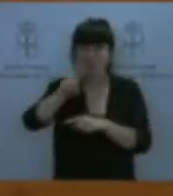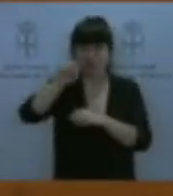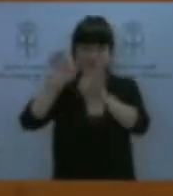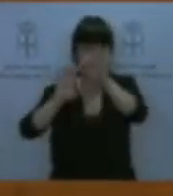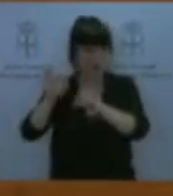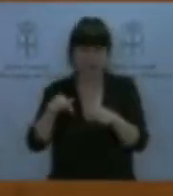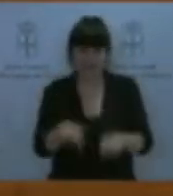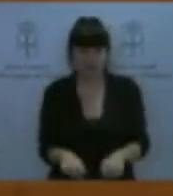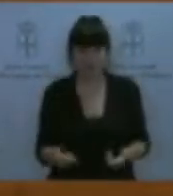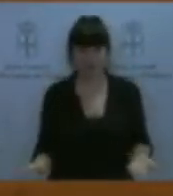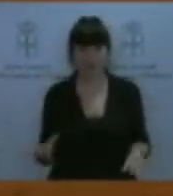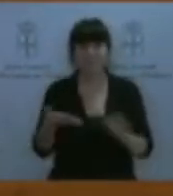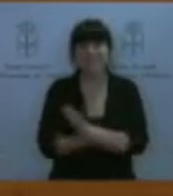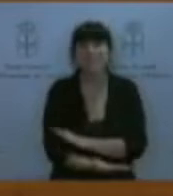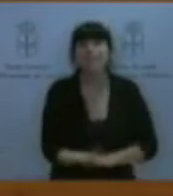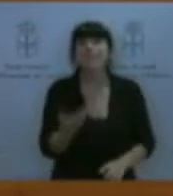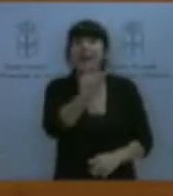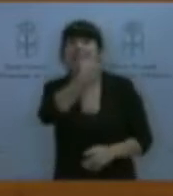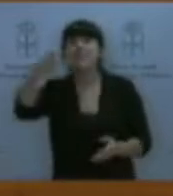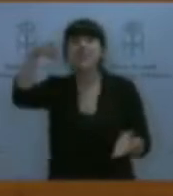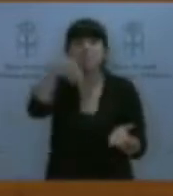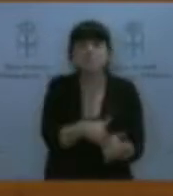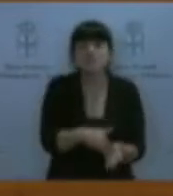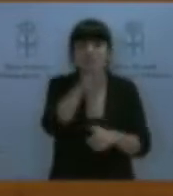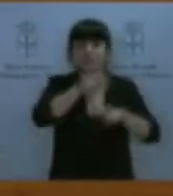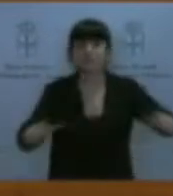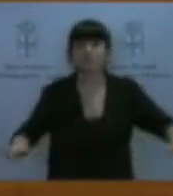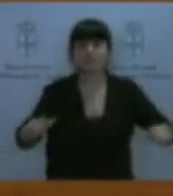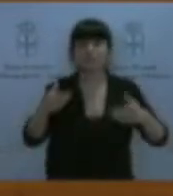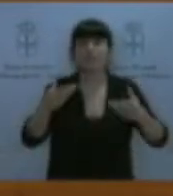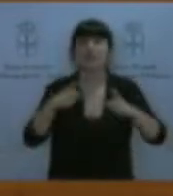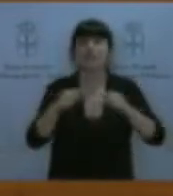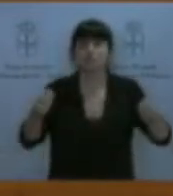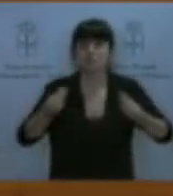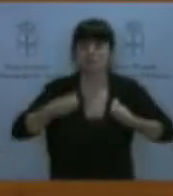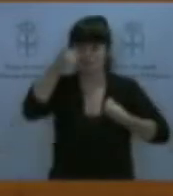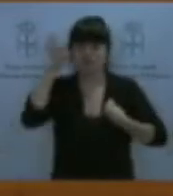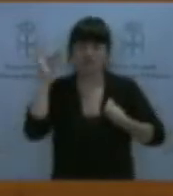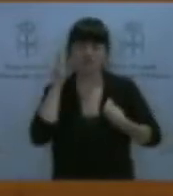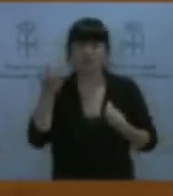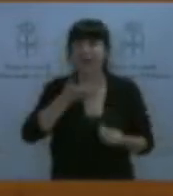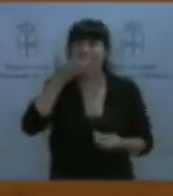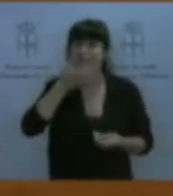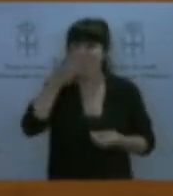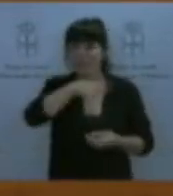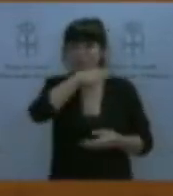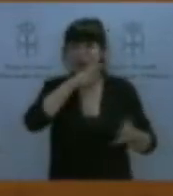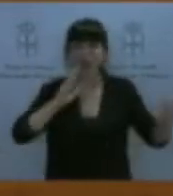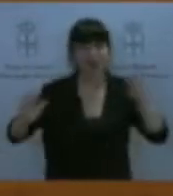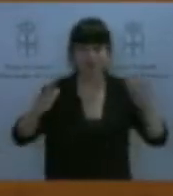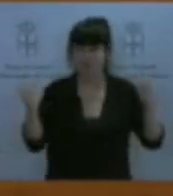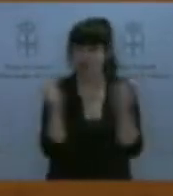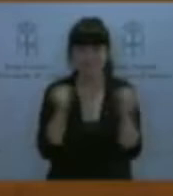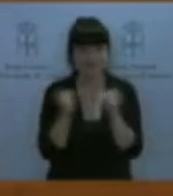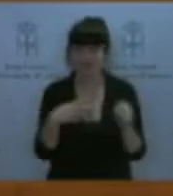y asturianas no pueden calentar su casa en invierno. Y ello a pesar de que nuestra comunidad autónoma